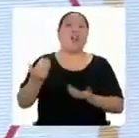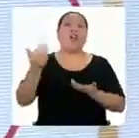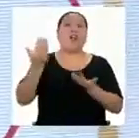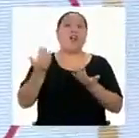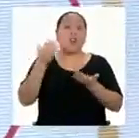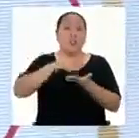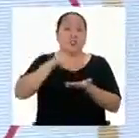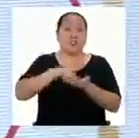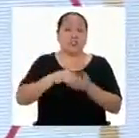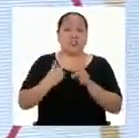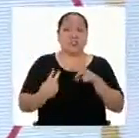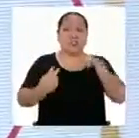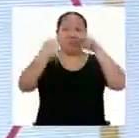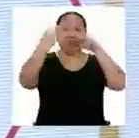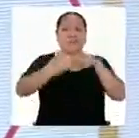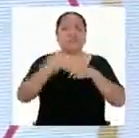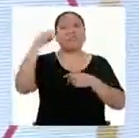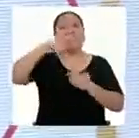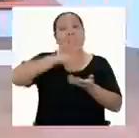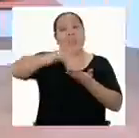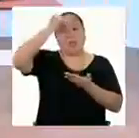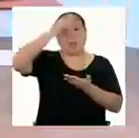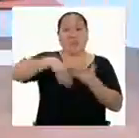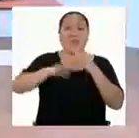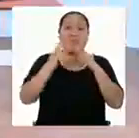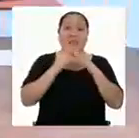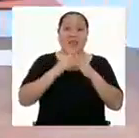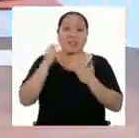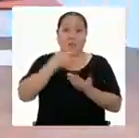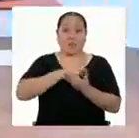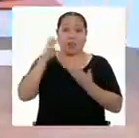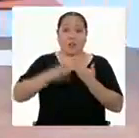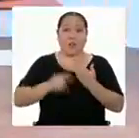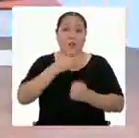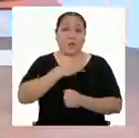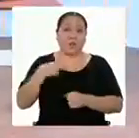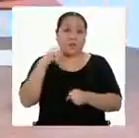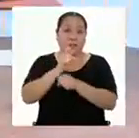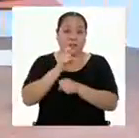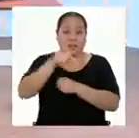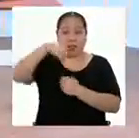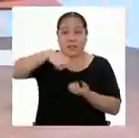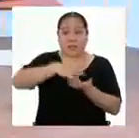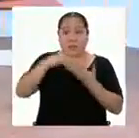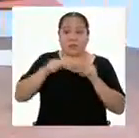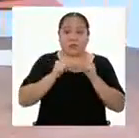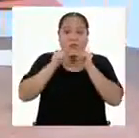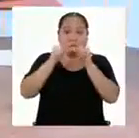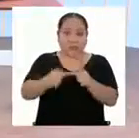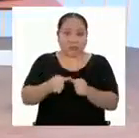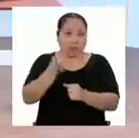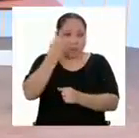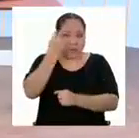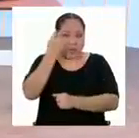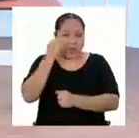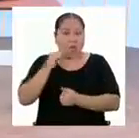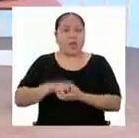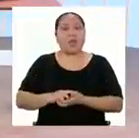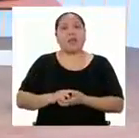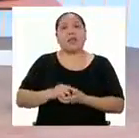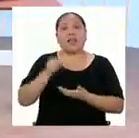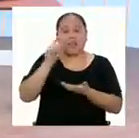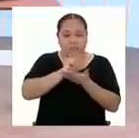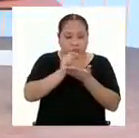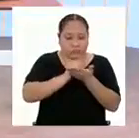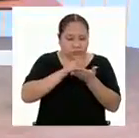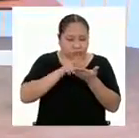Casa, una iniciativa del Ministerio de Educación. En este programa vamos a seguir desarrollando nuestra comprensión lectora,